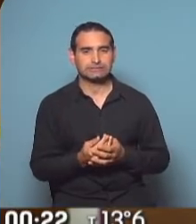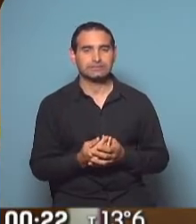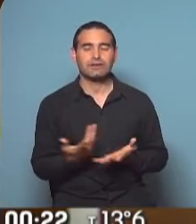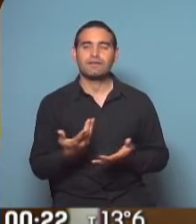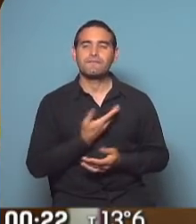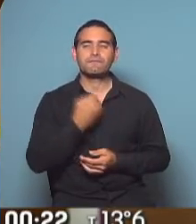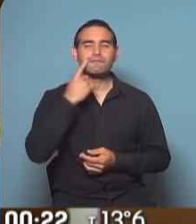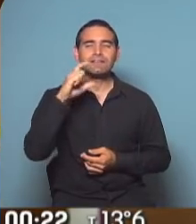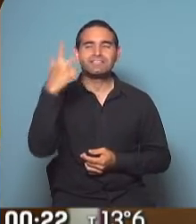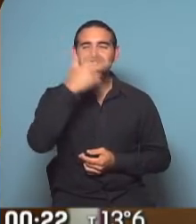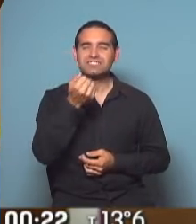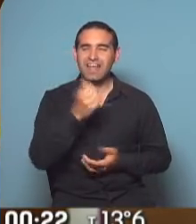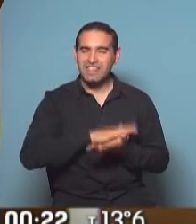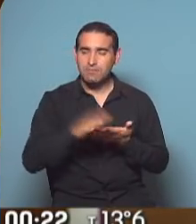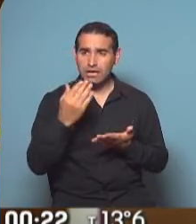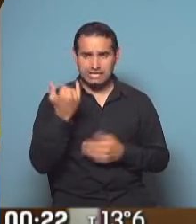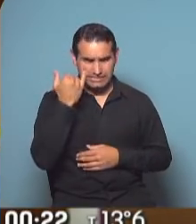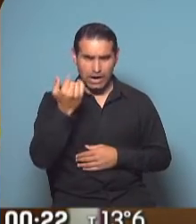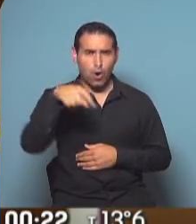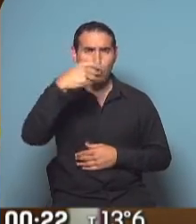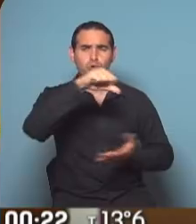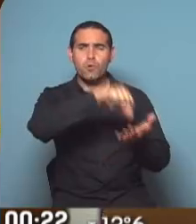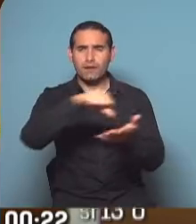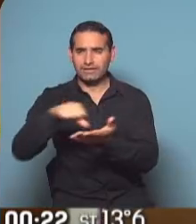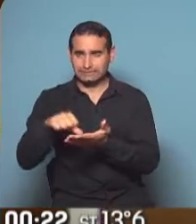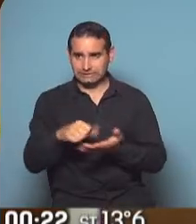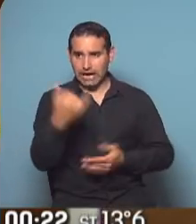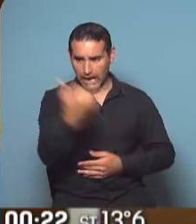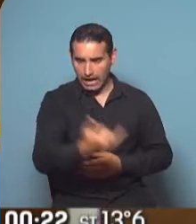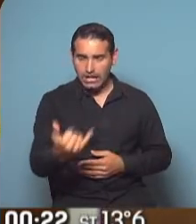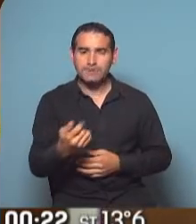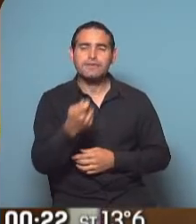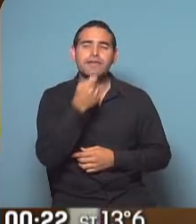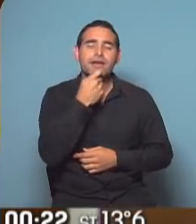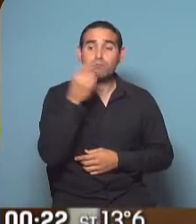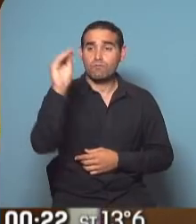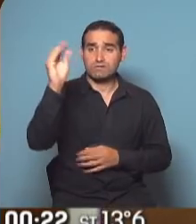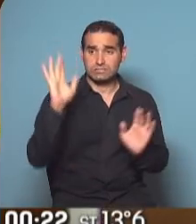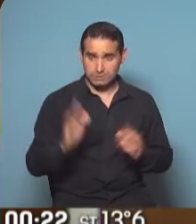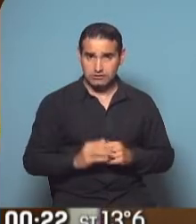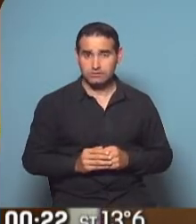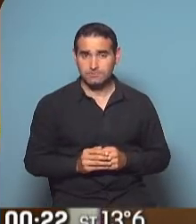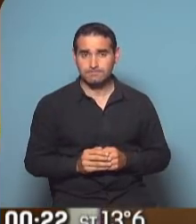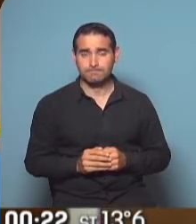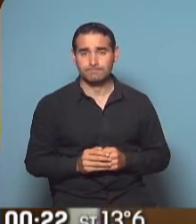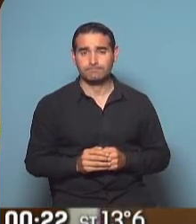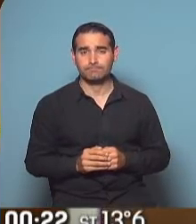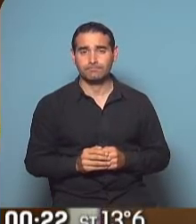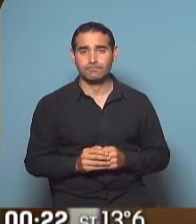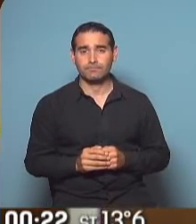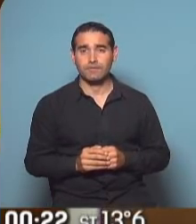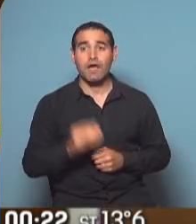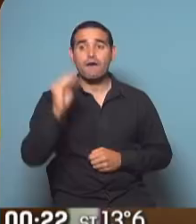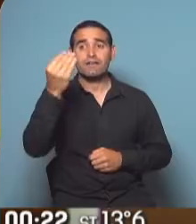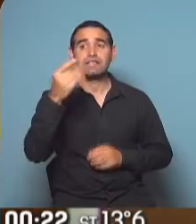la ficha limpia empezó en otros países el ejemplo más cercano y más perfecto que tenemos es el de brasil donde precisamente por